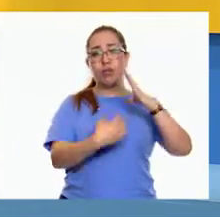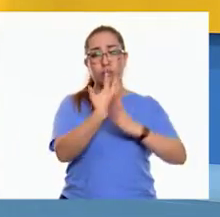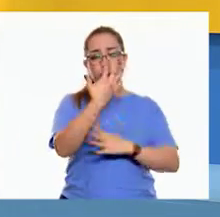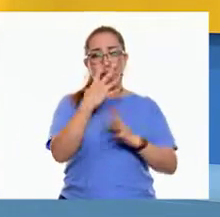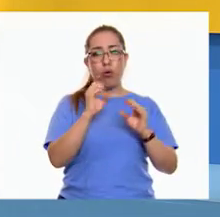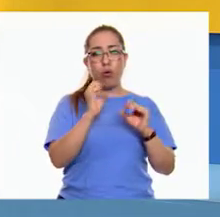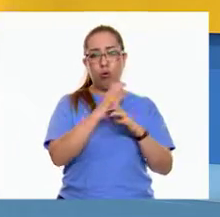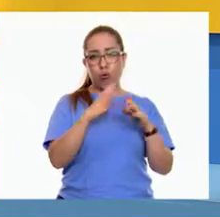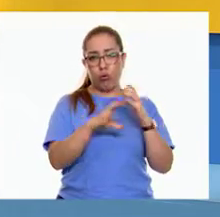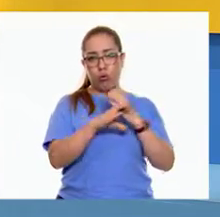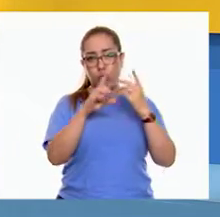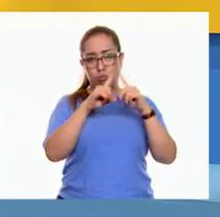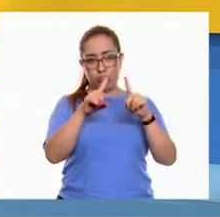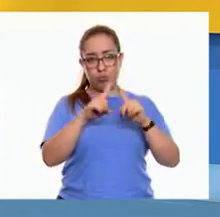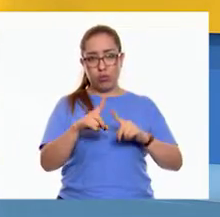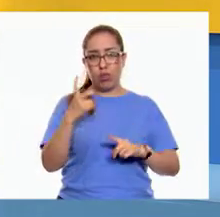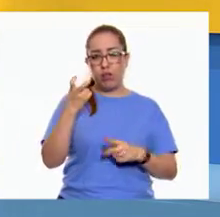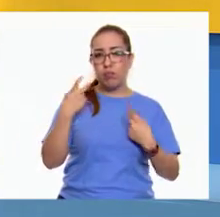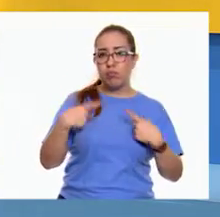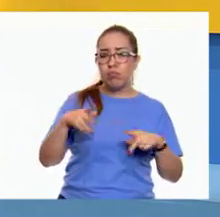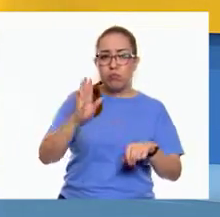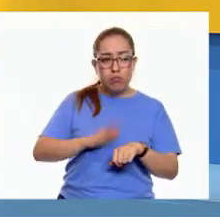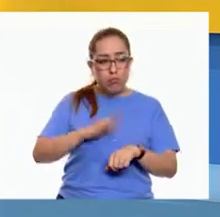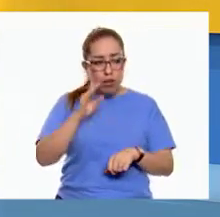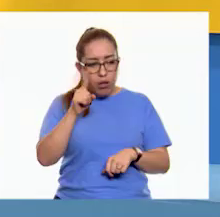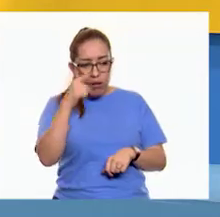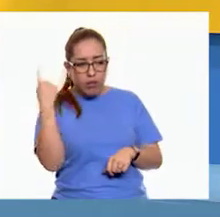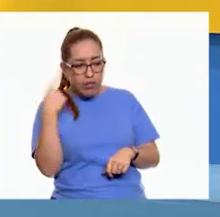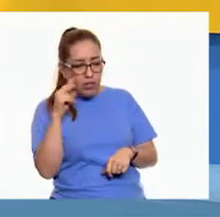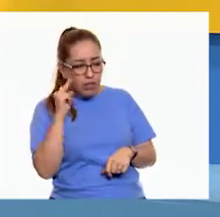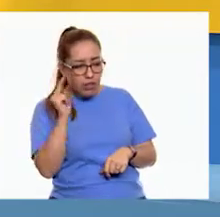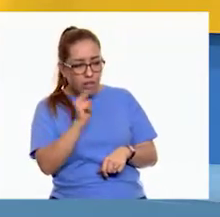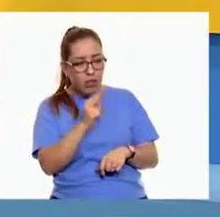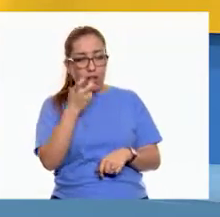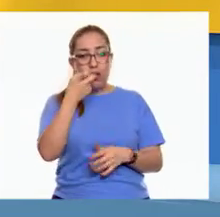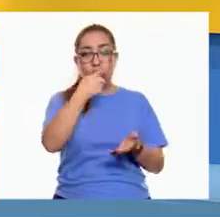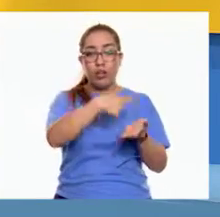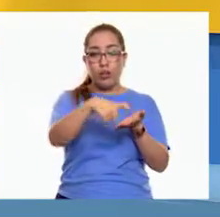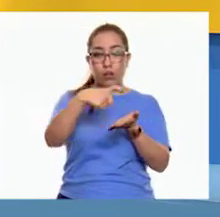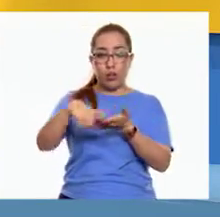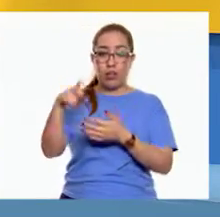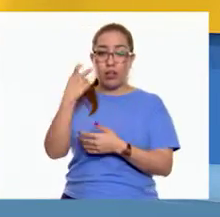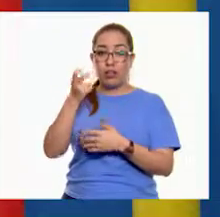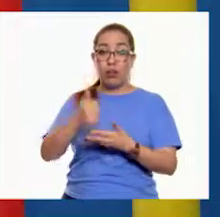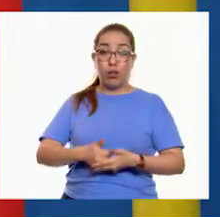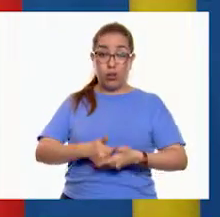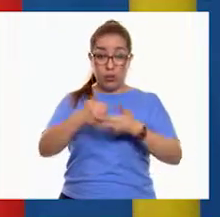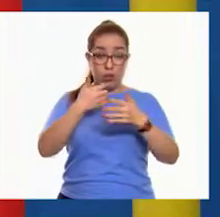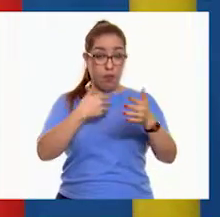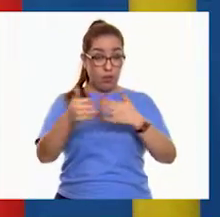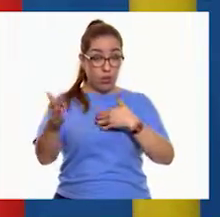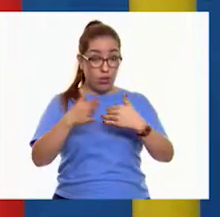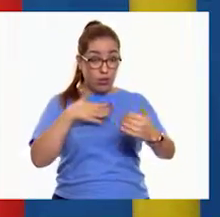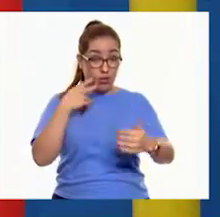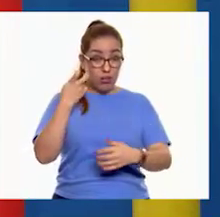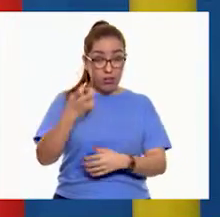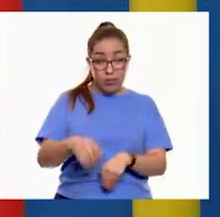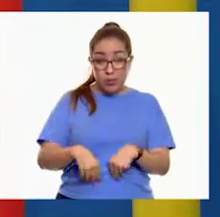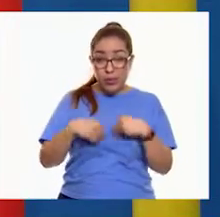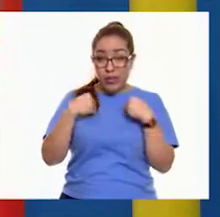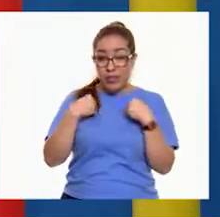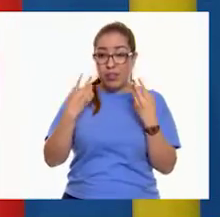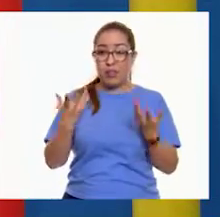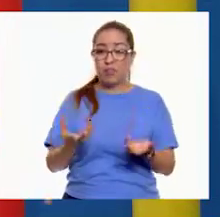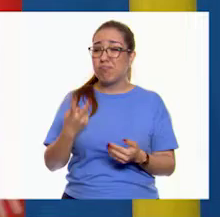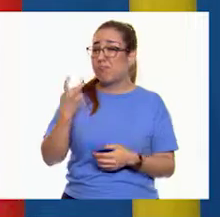el acceso a todos estos productos industriales que vendrían a modernizar la vida de las personas. Así es. Cosas que son